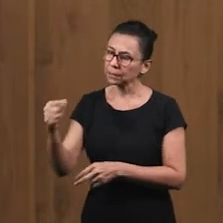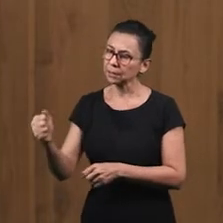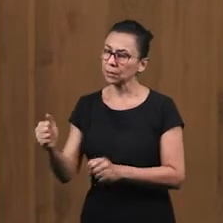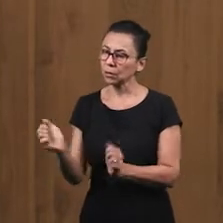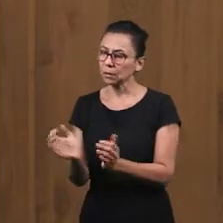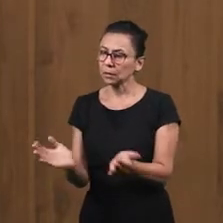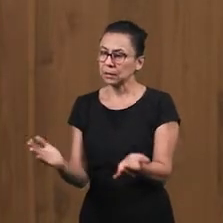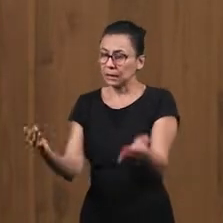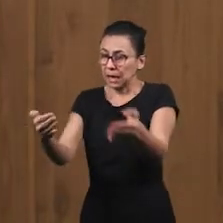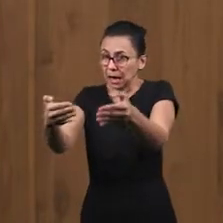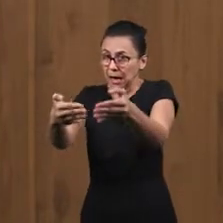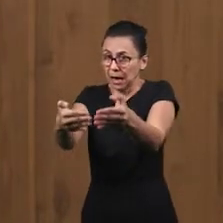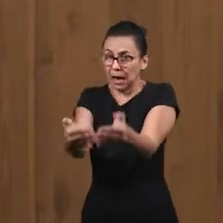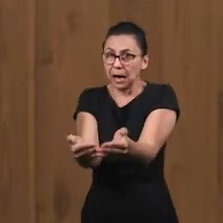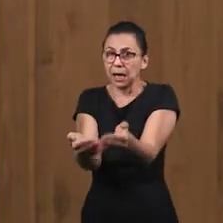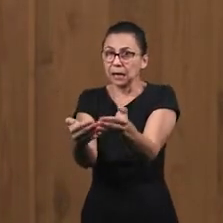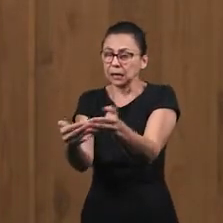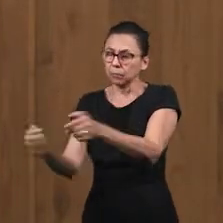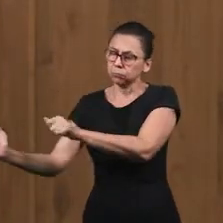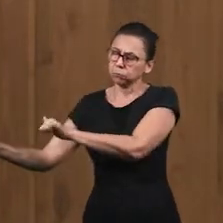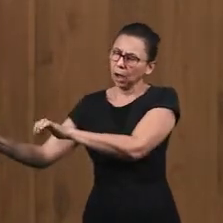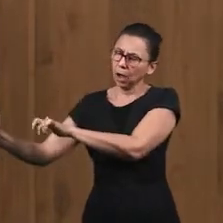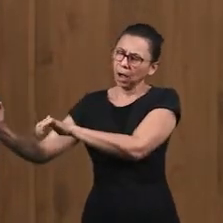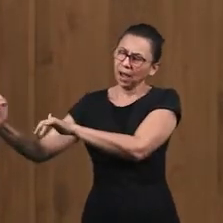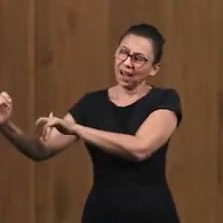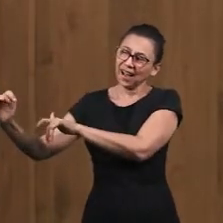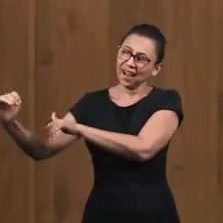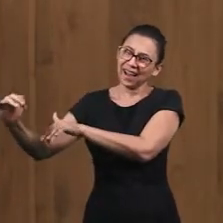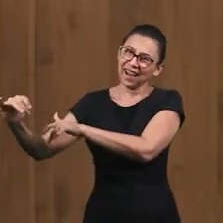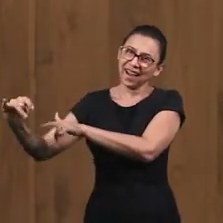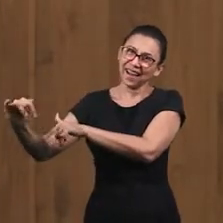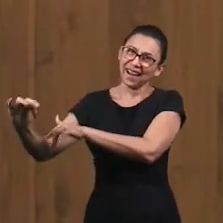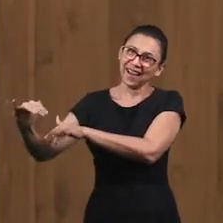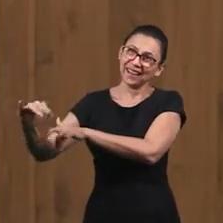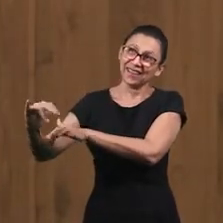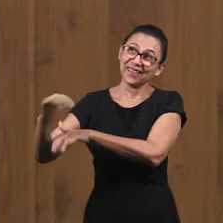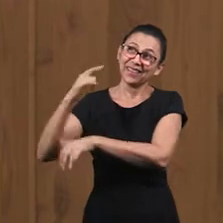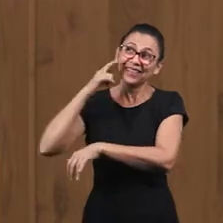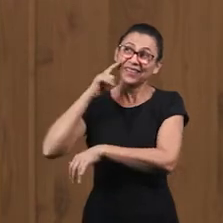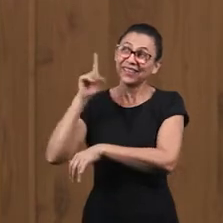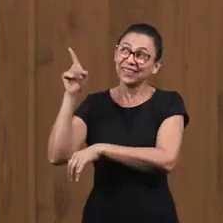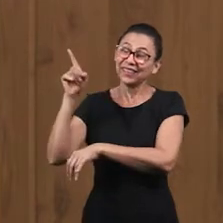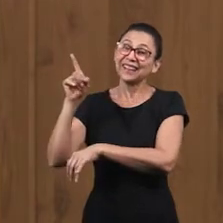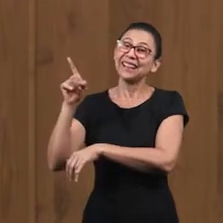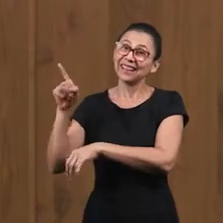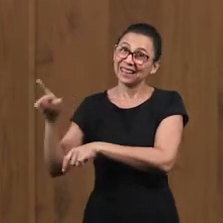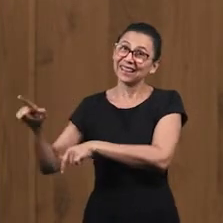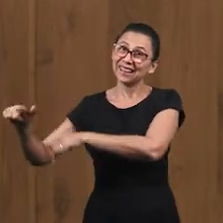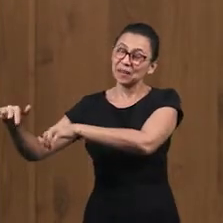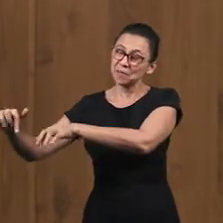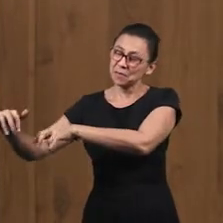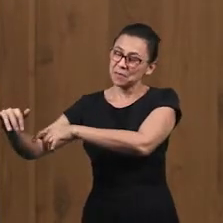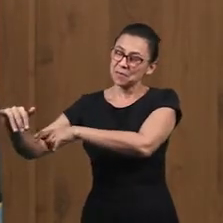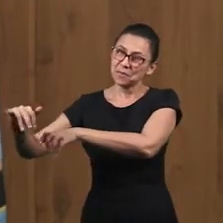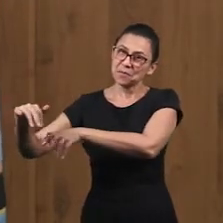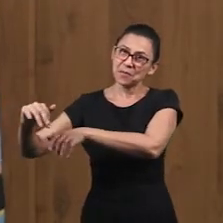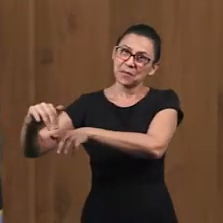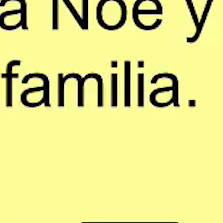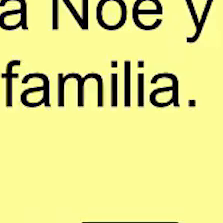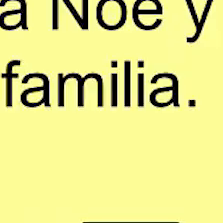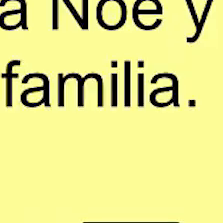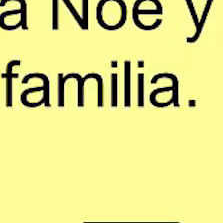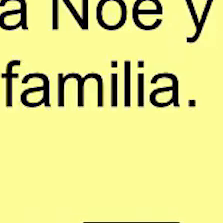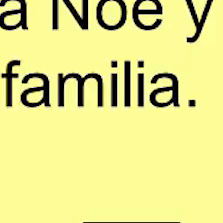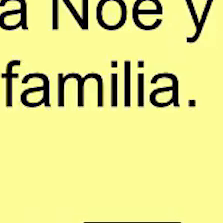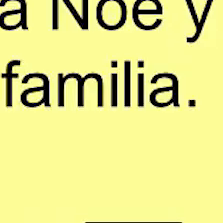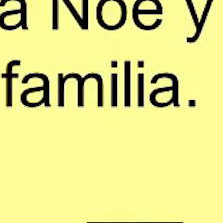el arca tú y tu familia. Miren ahí, Noé y la familia de Noé entraron en